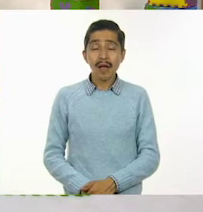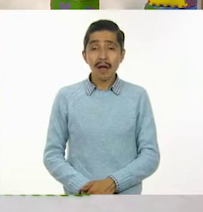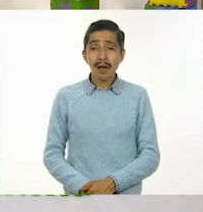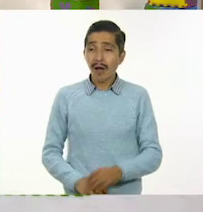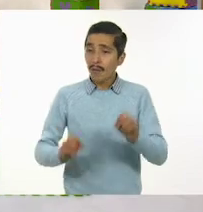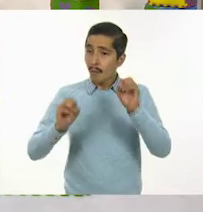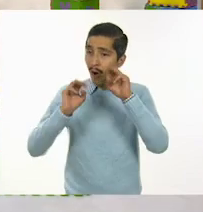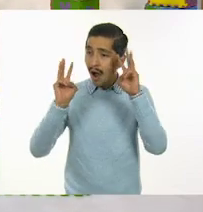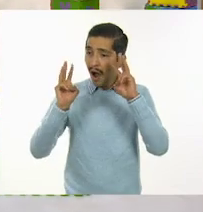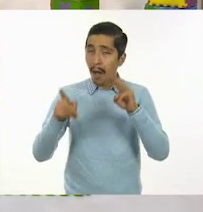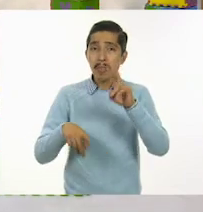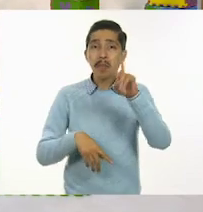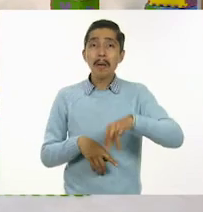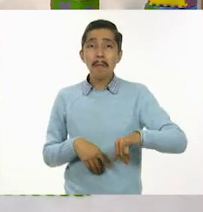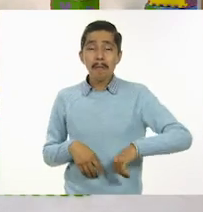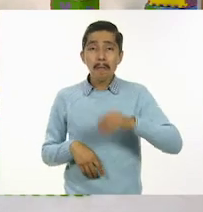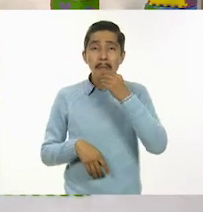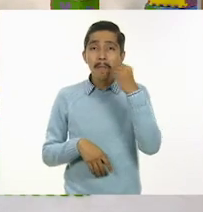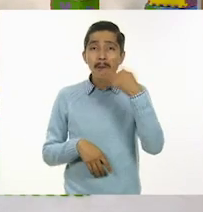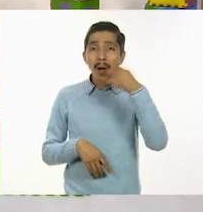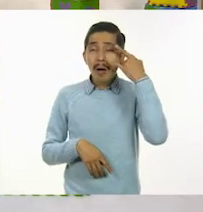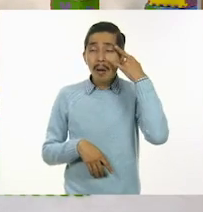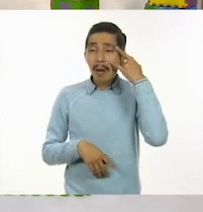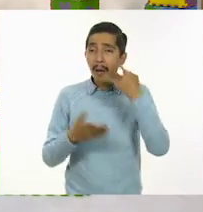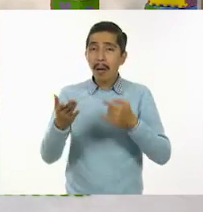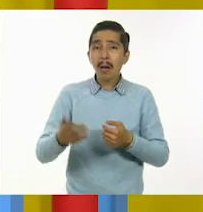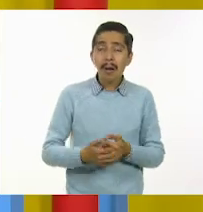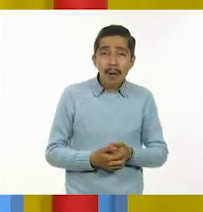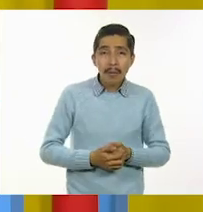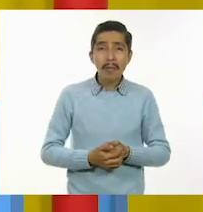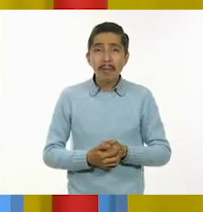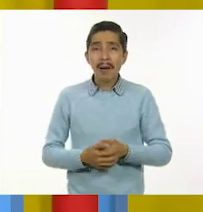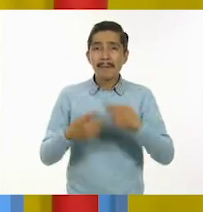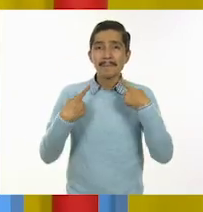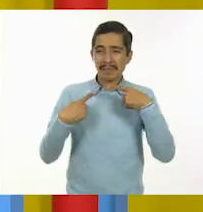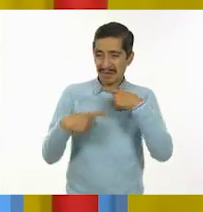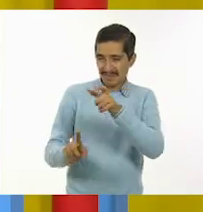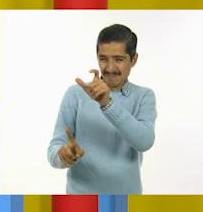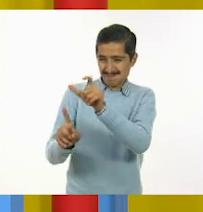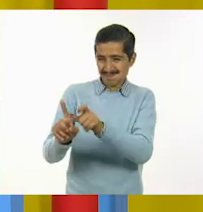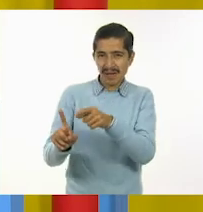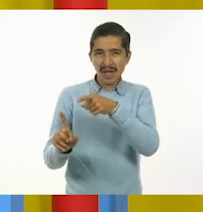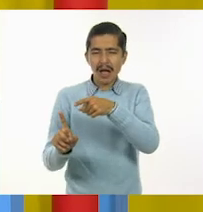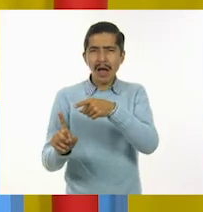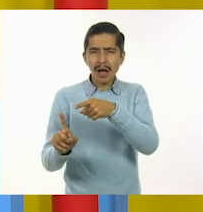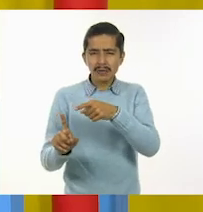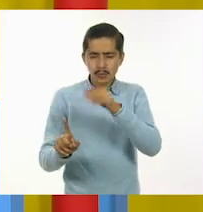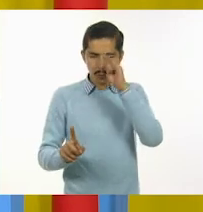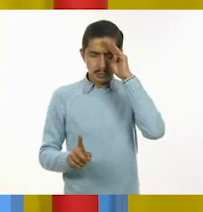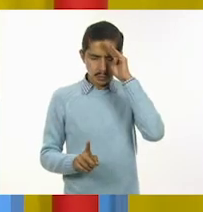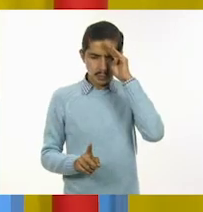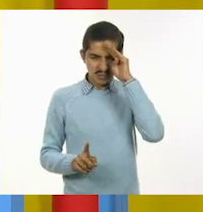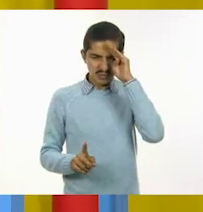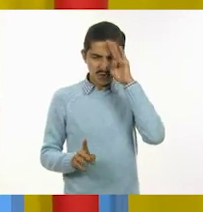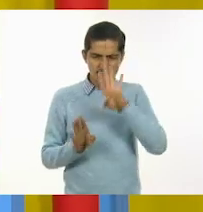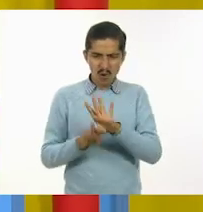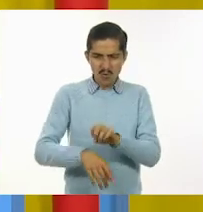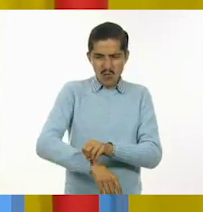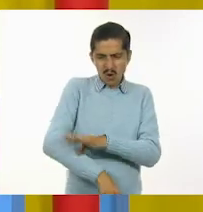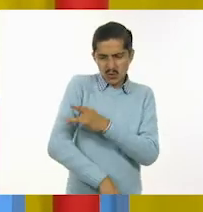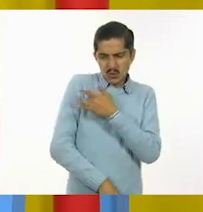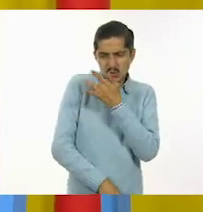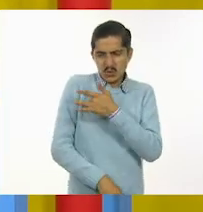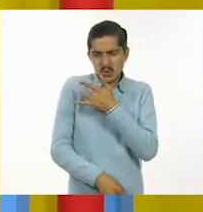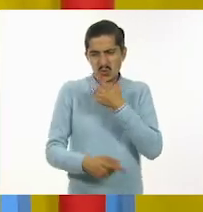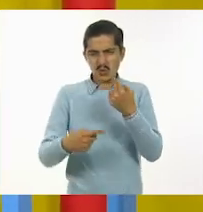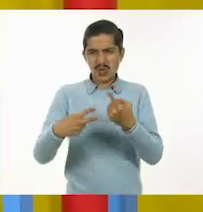¡Guau! ¡Qué interesante ese pirata que, a pesar de su personalidad, pudo aprender a gestionar sus emociones! Encontró en